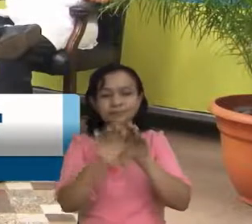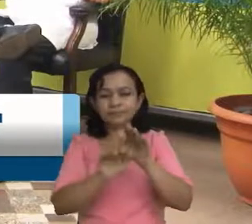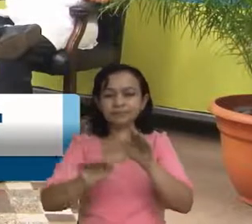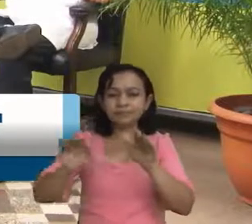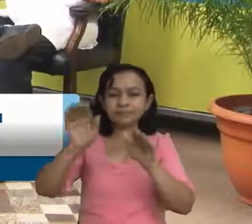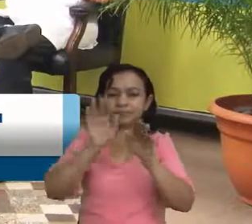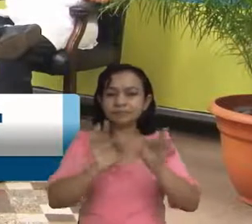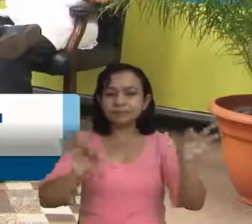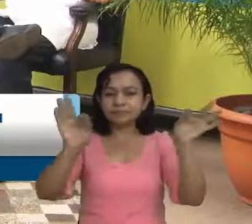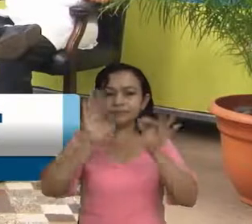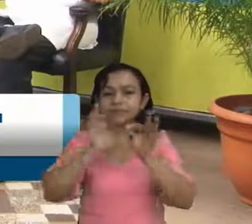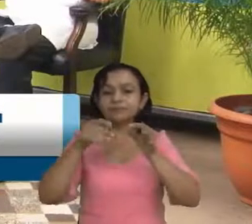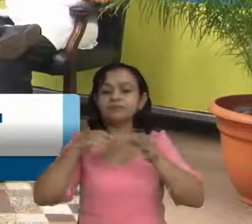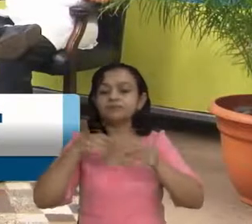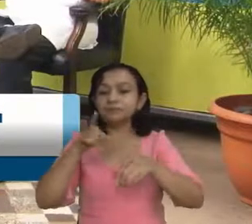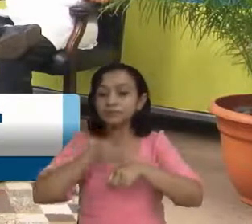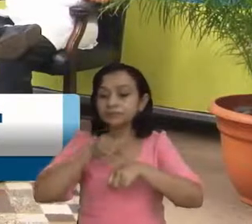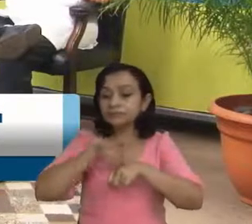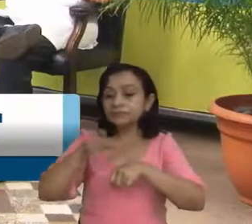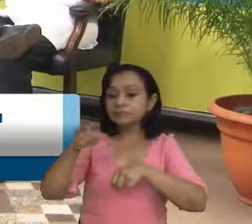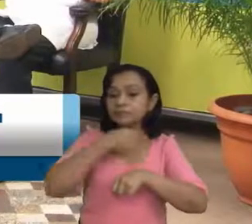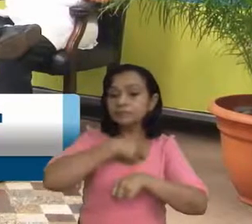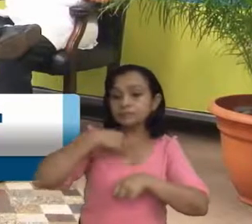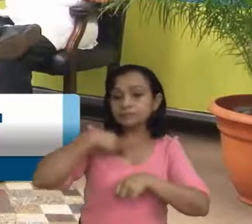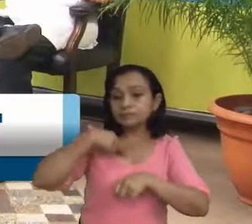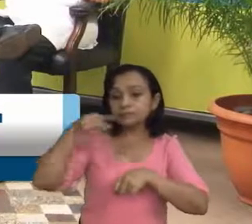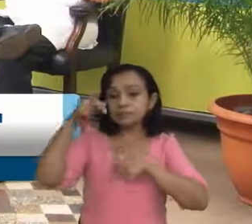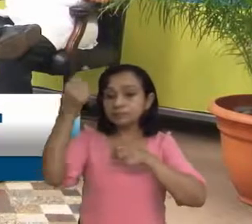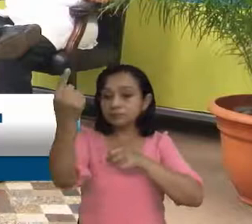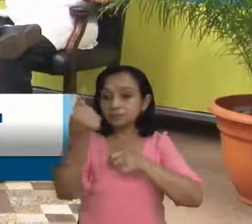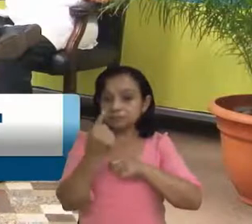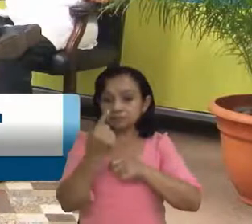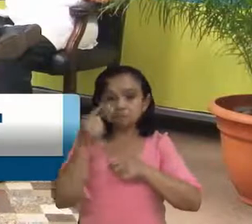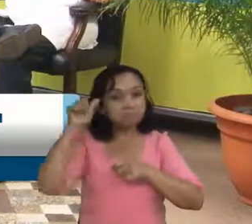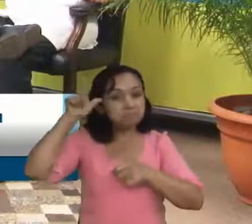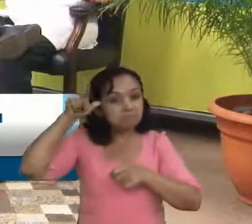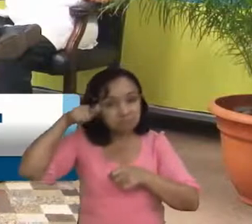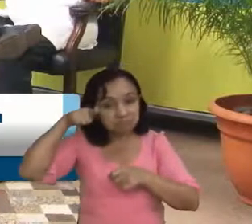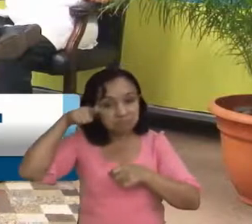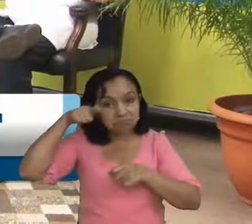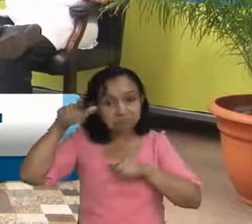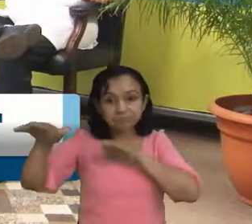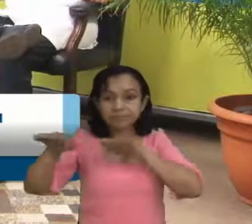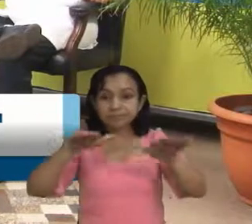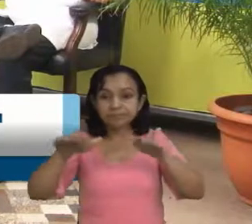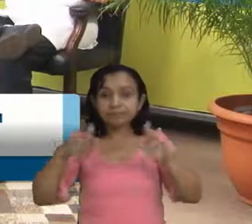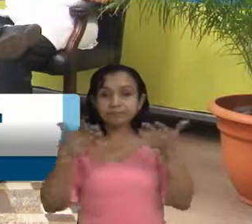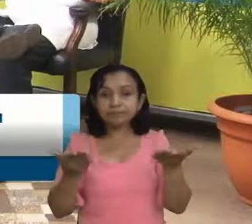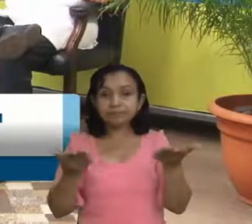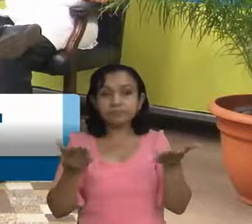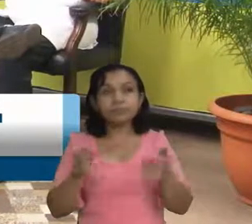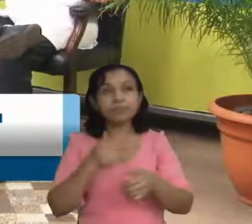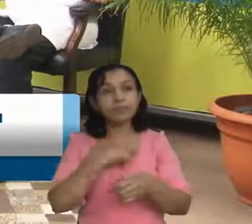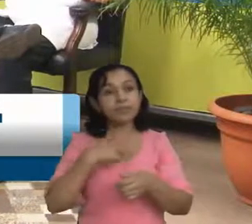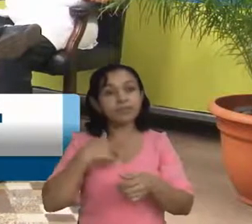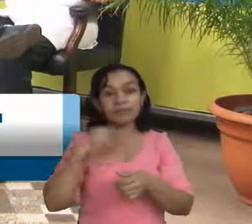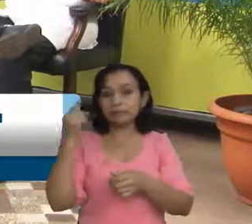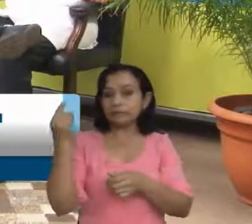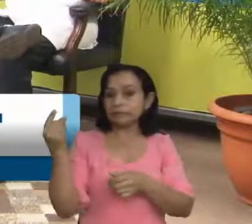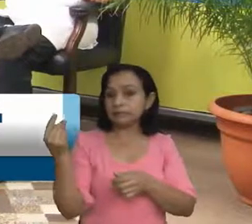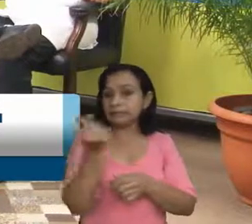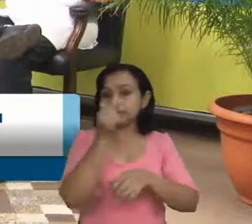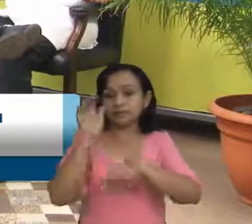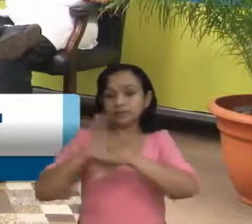respuesta o la inmediata respuesta que ustedes dan cuando una persona tiene obstruido los dos lados? De hecho, ¿verdad? Es una emergencia